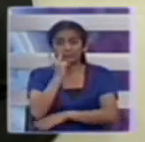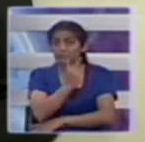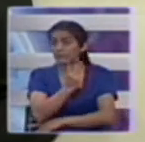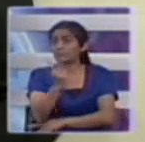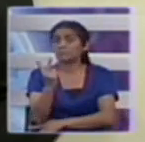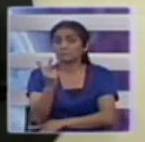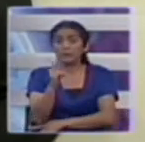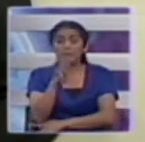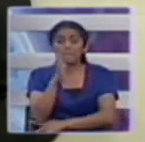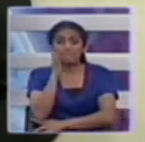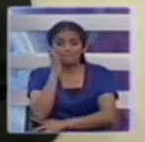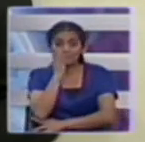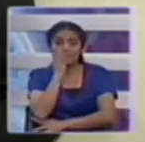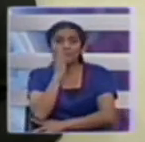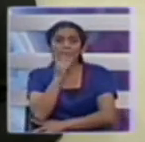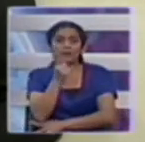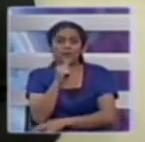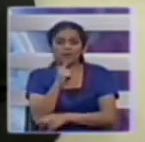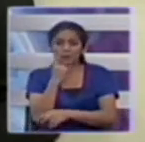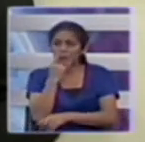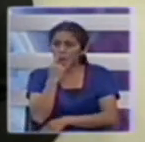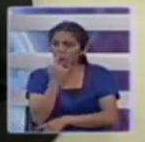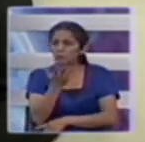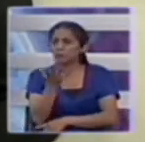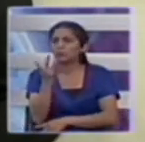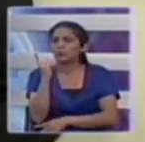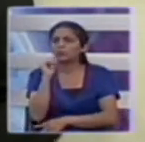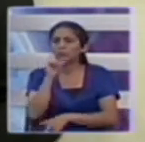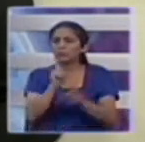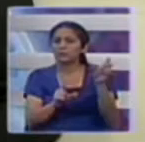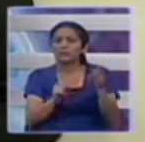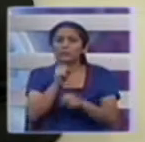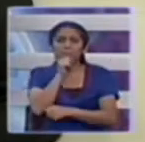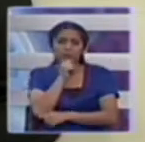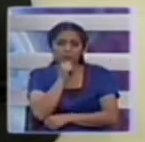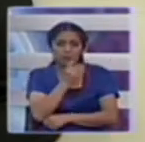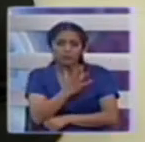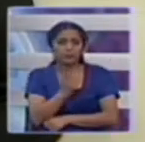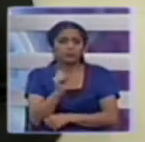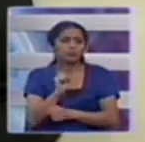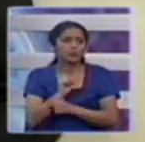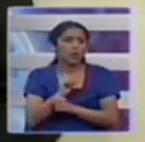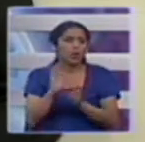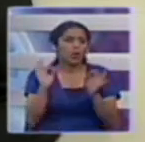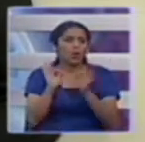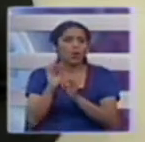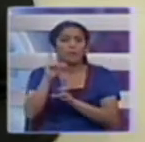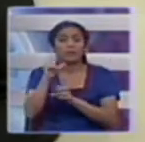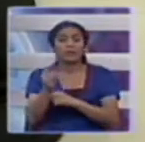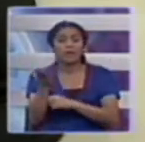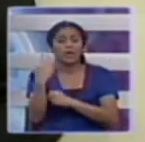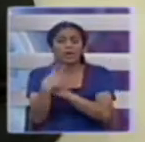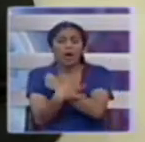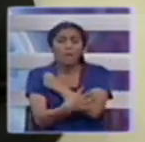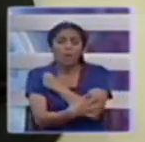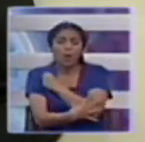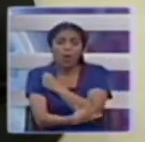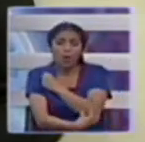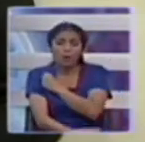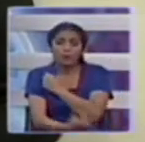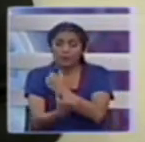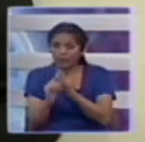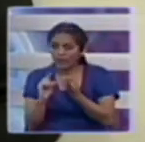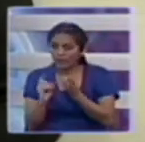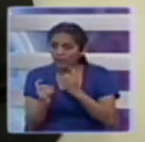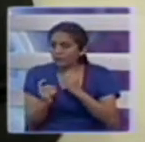diariamente las madres, los niños, los adultos mayores, lo viven las personas que han salido de la pobreza. Sabemos que esta va a ser